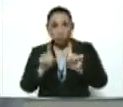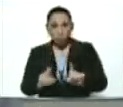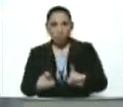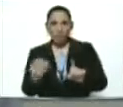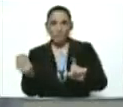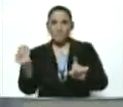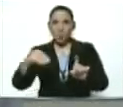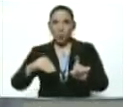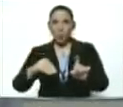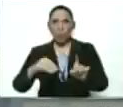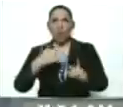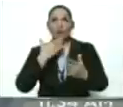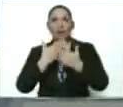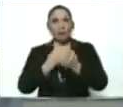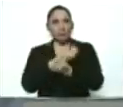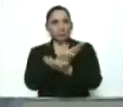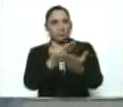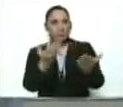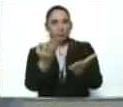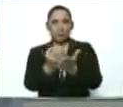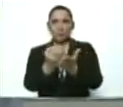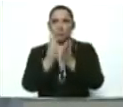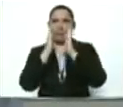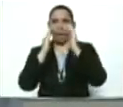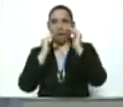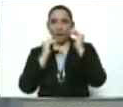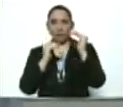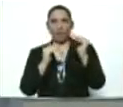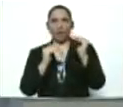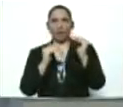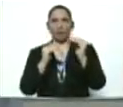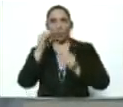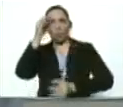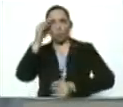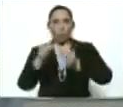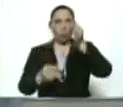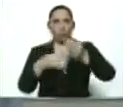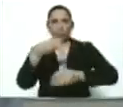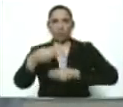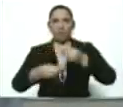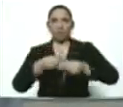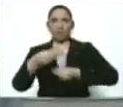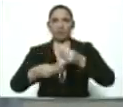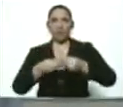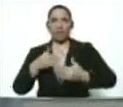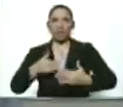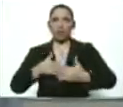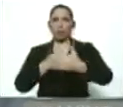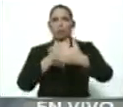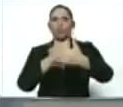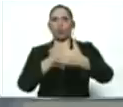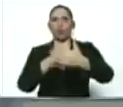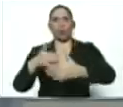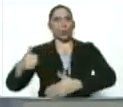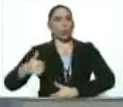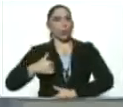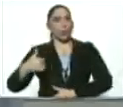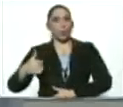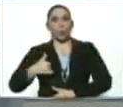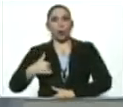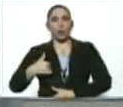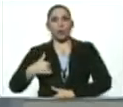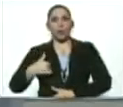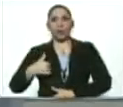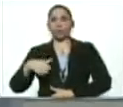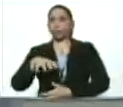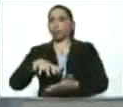agregar. Muchas gracias y siempre atentos, pues, a hacer justicia en contra de cualquier delito, de